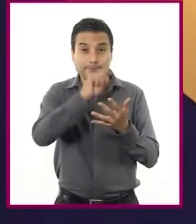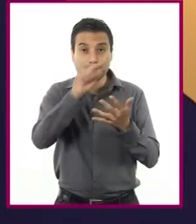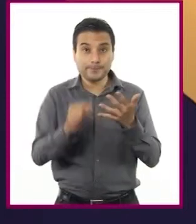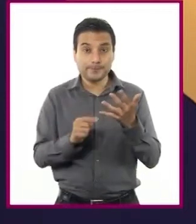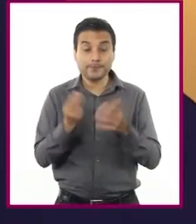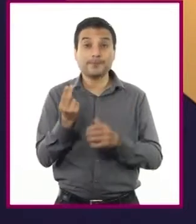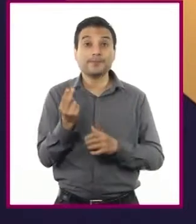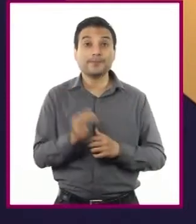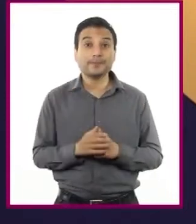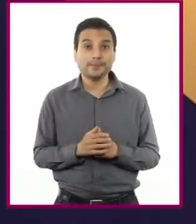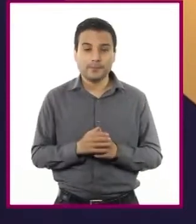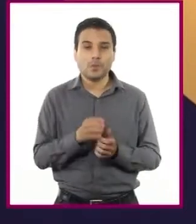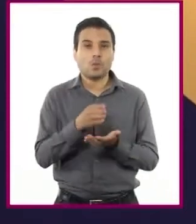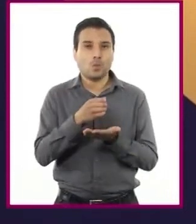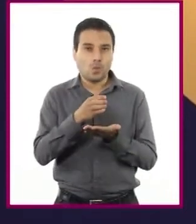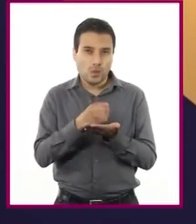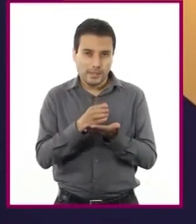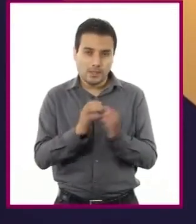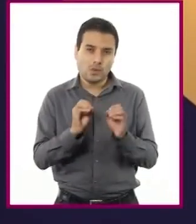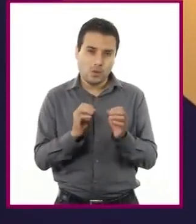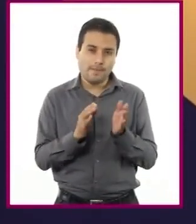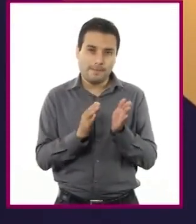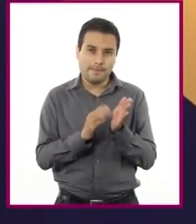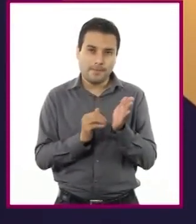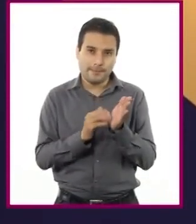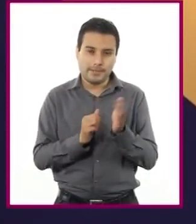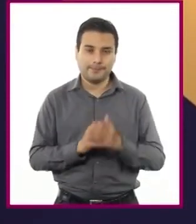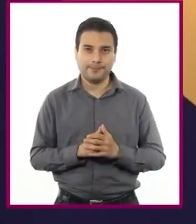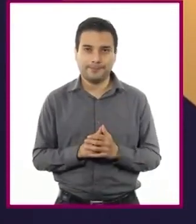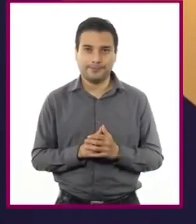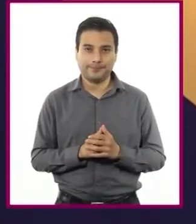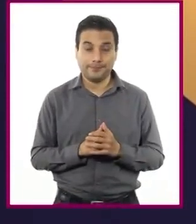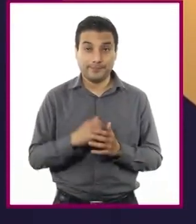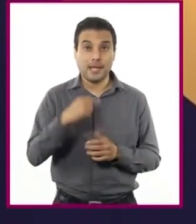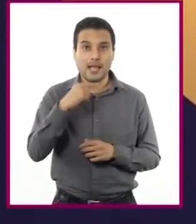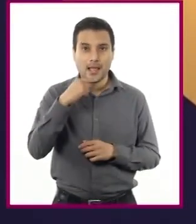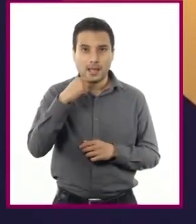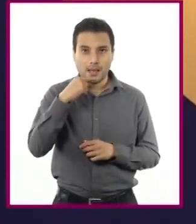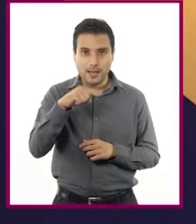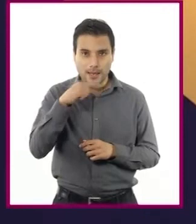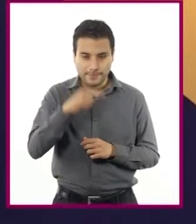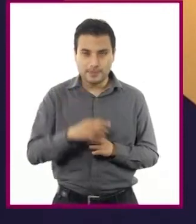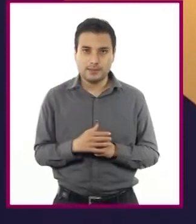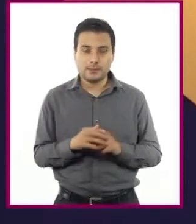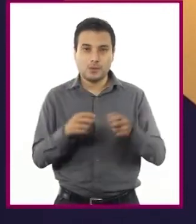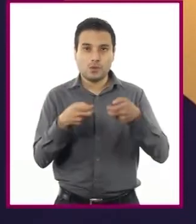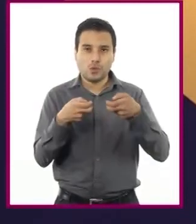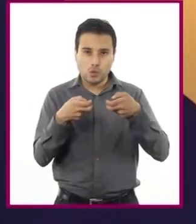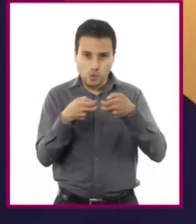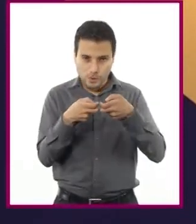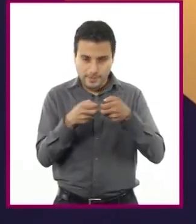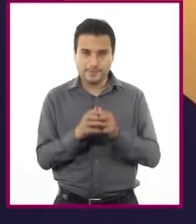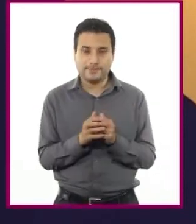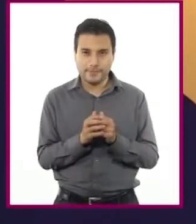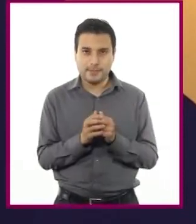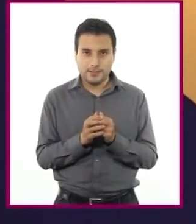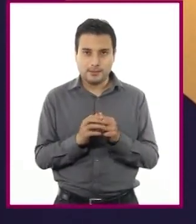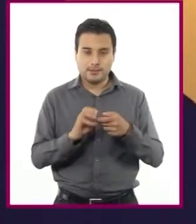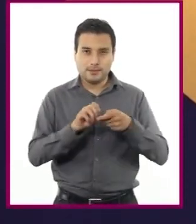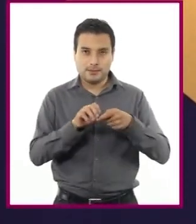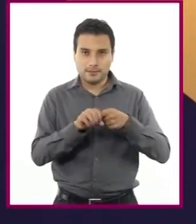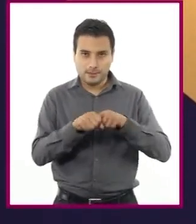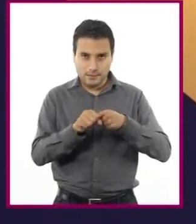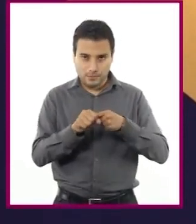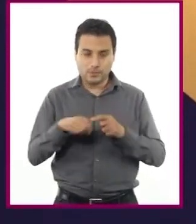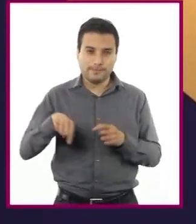son cuaderno o papel para tomar notas, lápiz, goma y sacapuntas. Si tienen discapacidad visual,